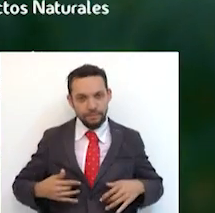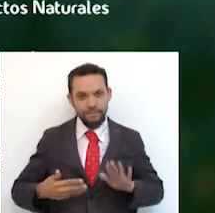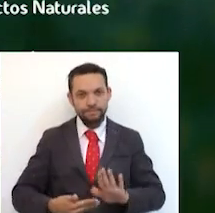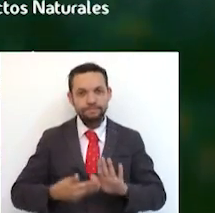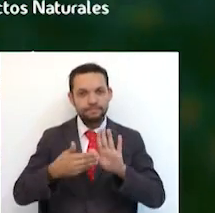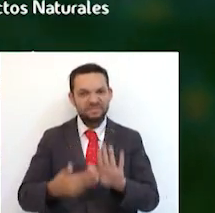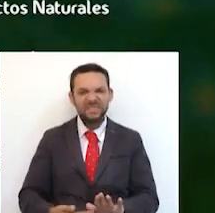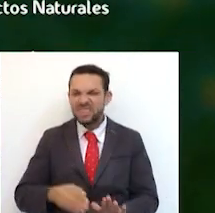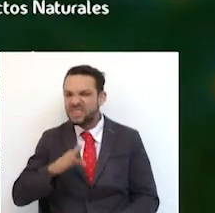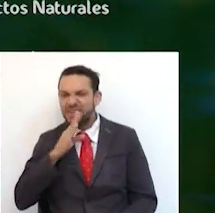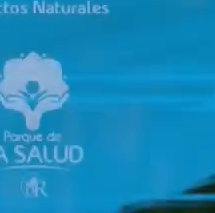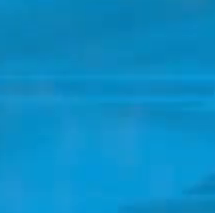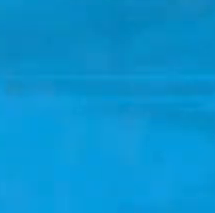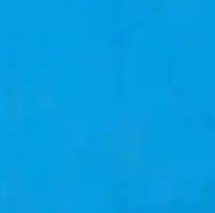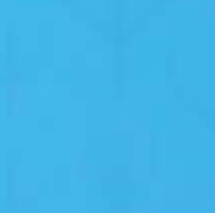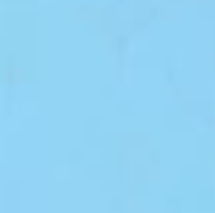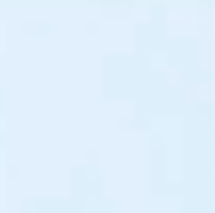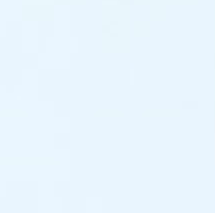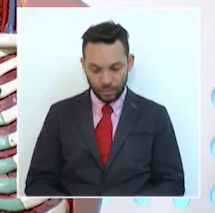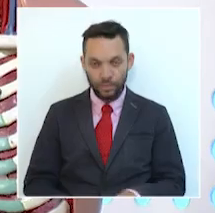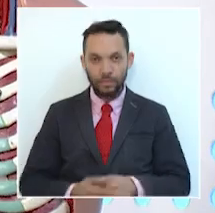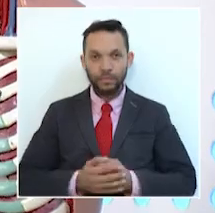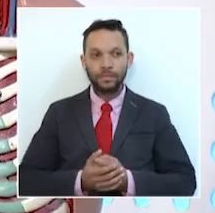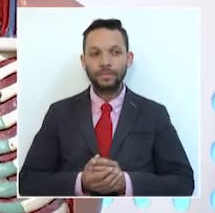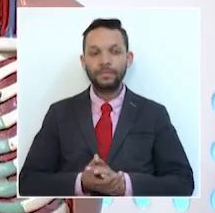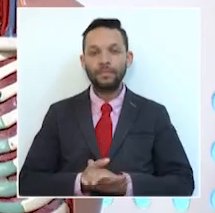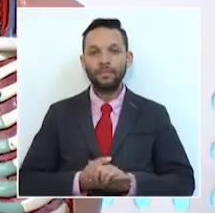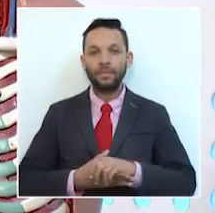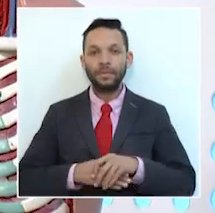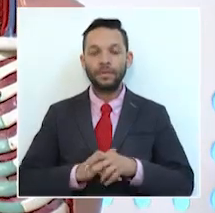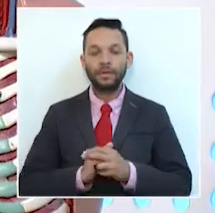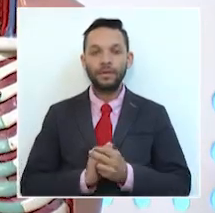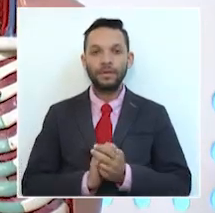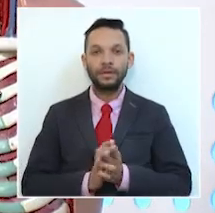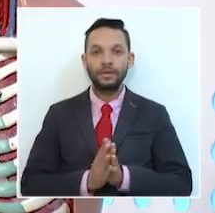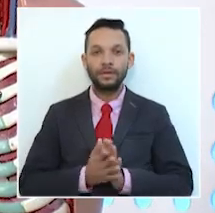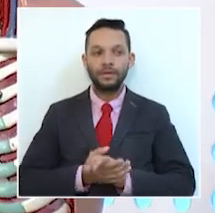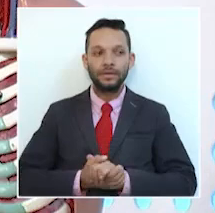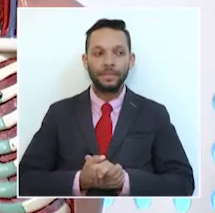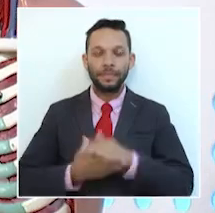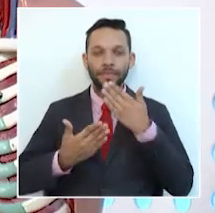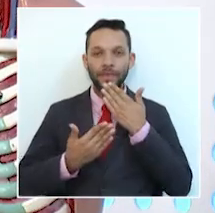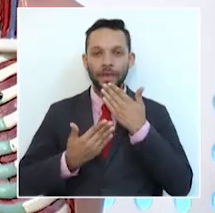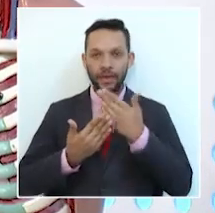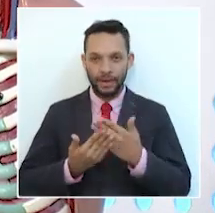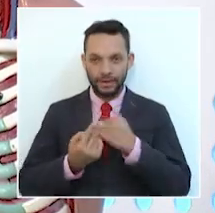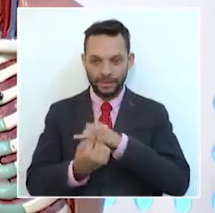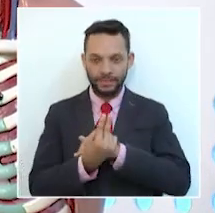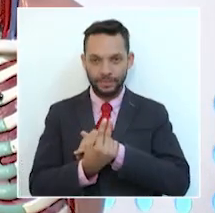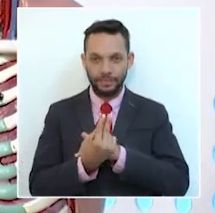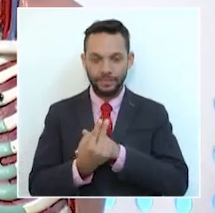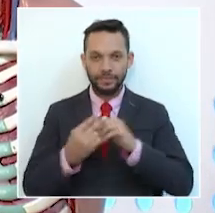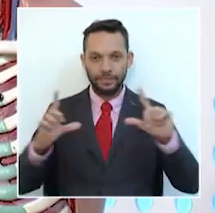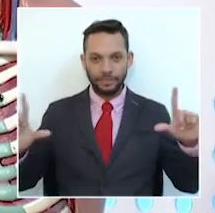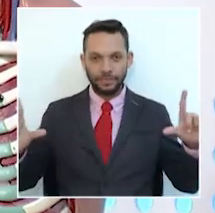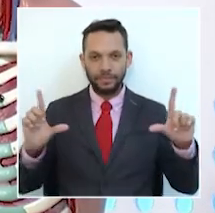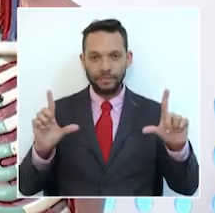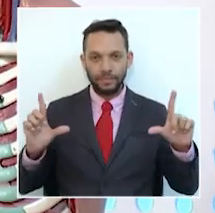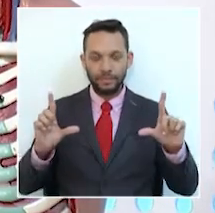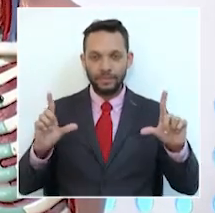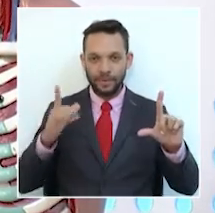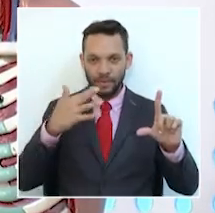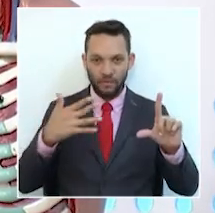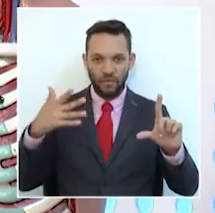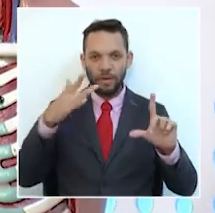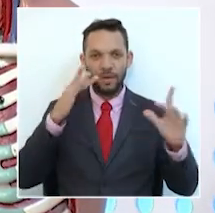doctor rojas y el parque de la salud muchas gracias por estar nuevamente con nosotros una nueva edición de